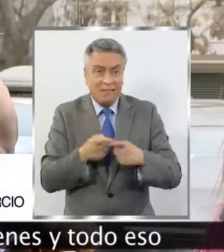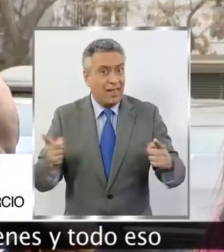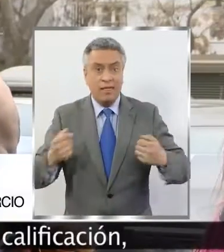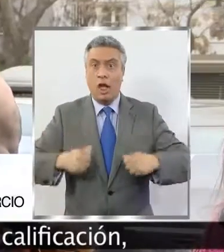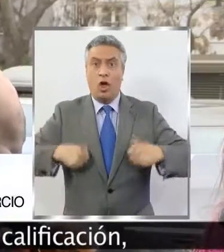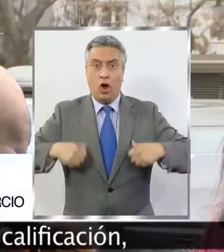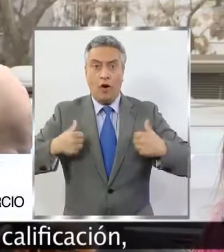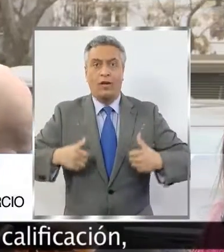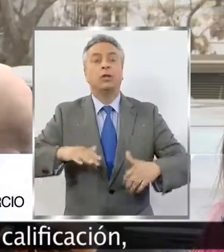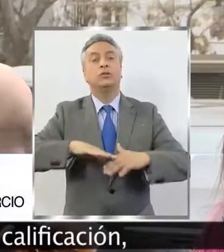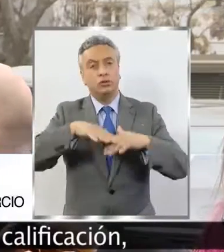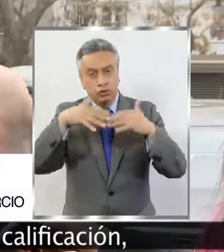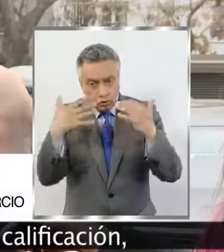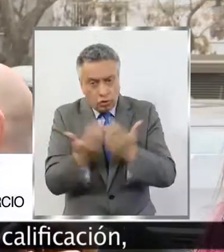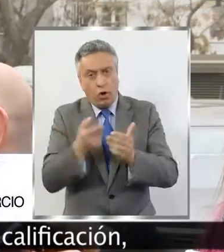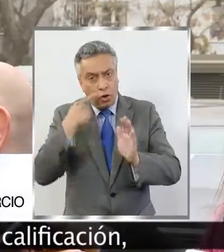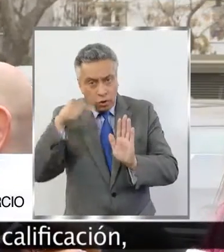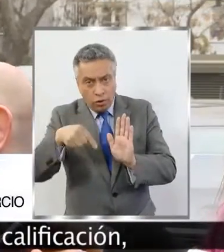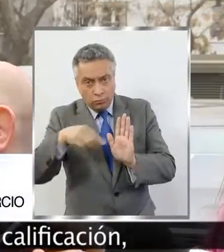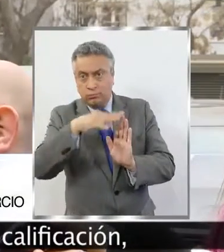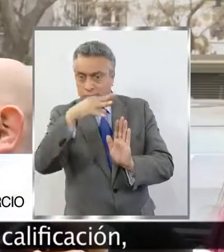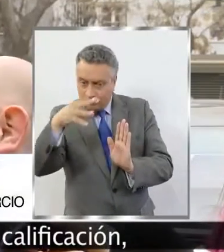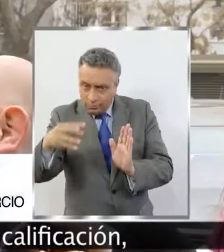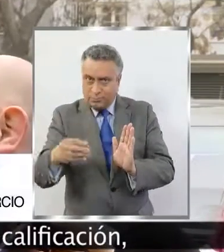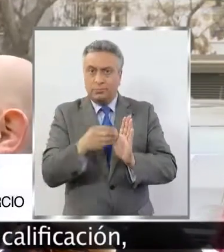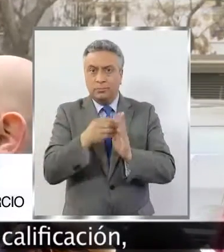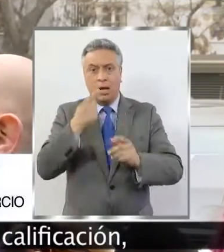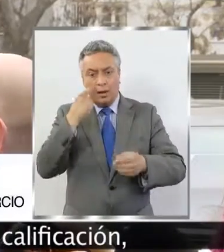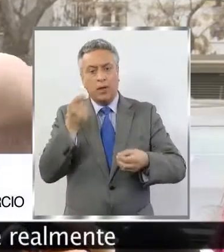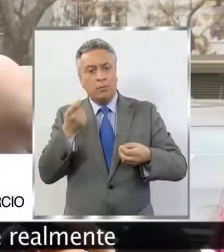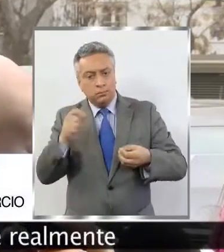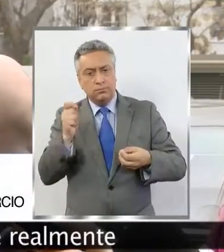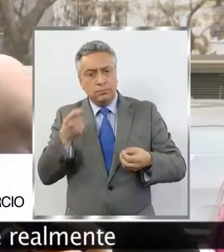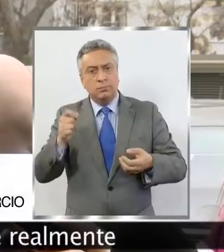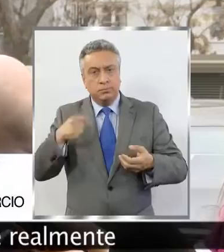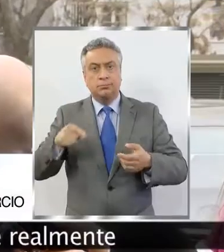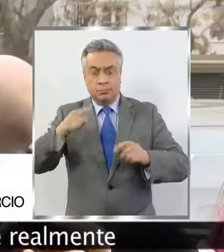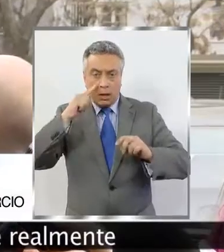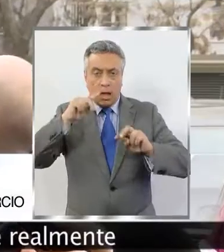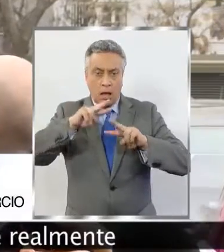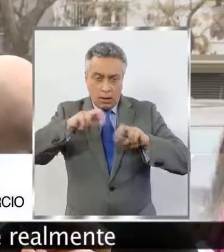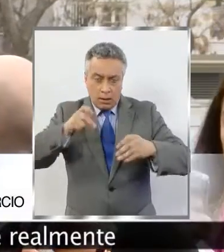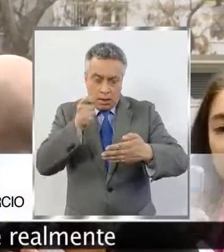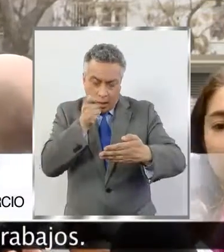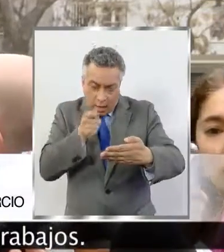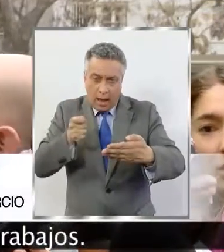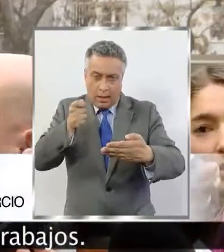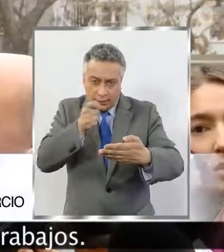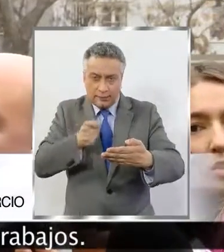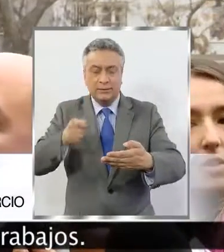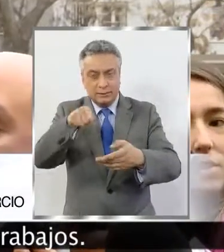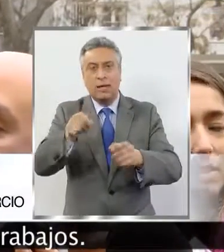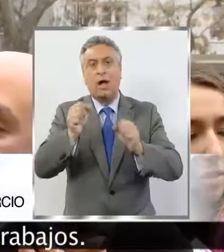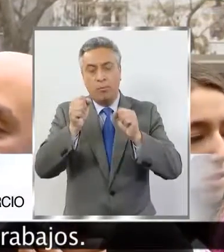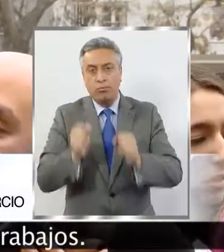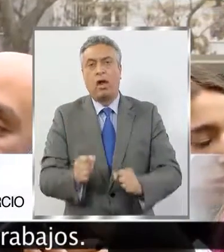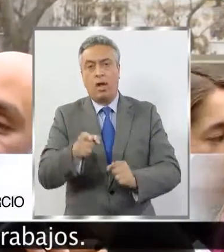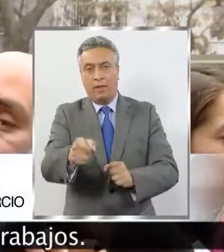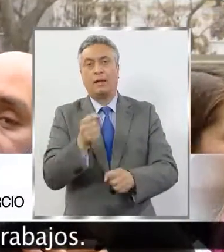Y todo eso tiene que estar dentro de la calificación, dentro del análisis, para que realmente esos sean